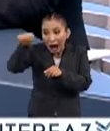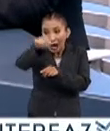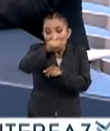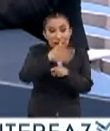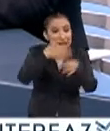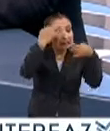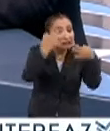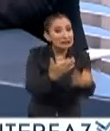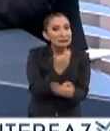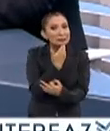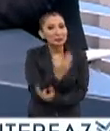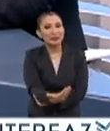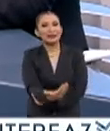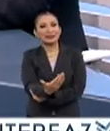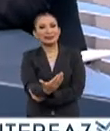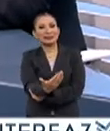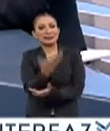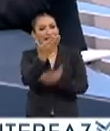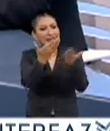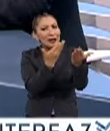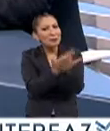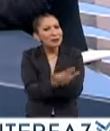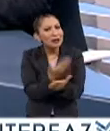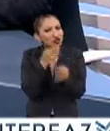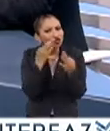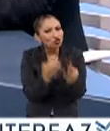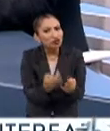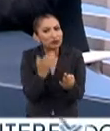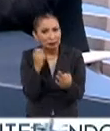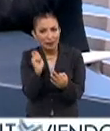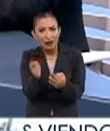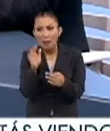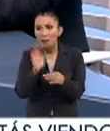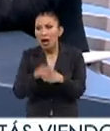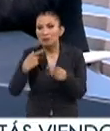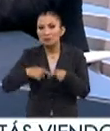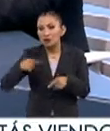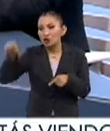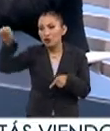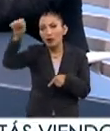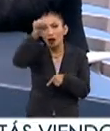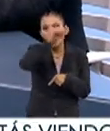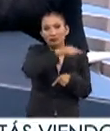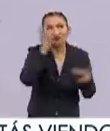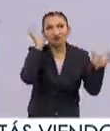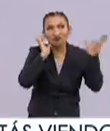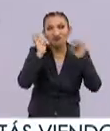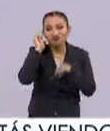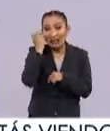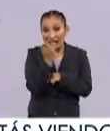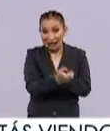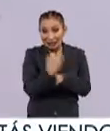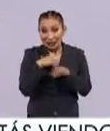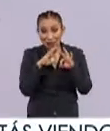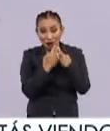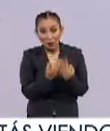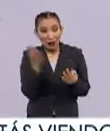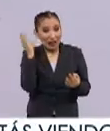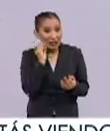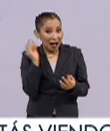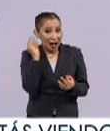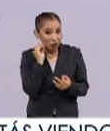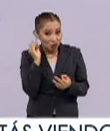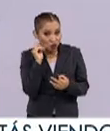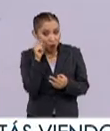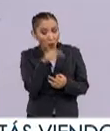mejor. Claro. Servir mejor es servir a más. Claro. Y en esa medida es que este medio público